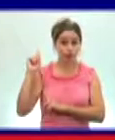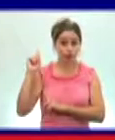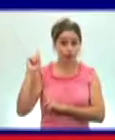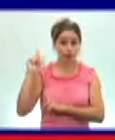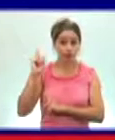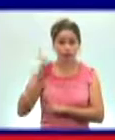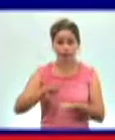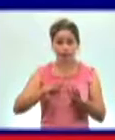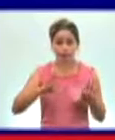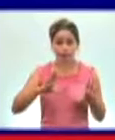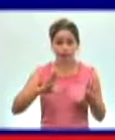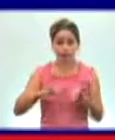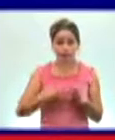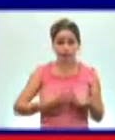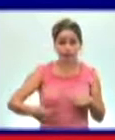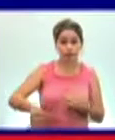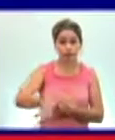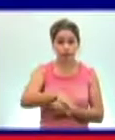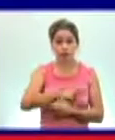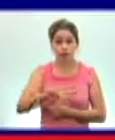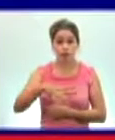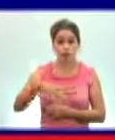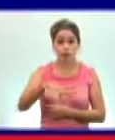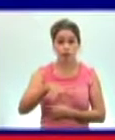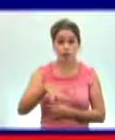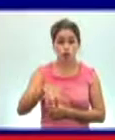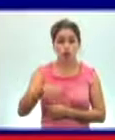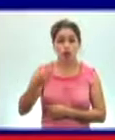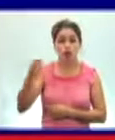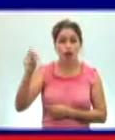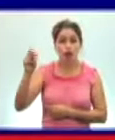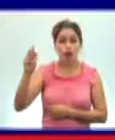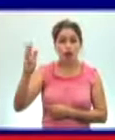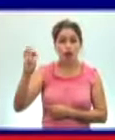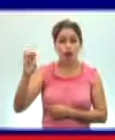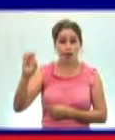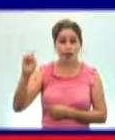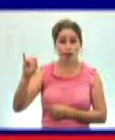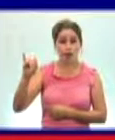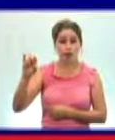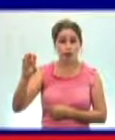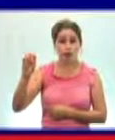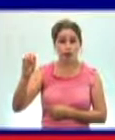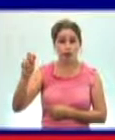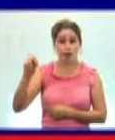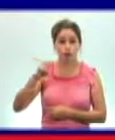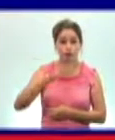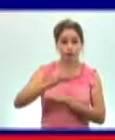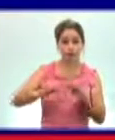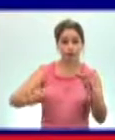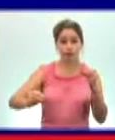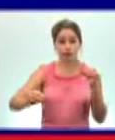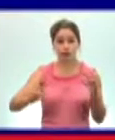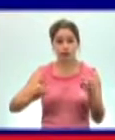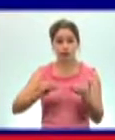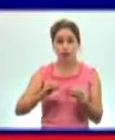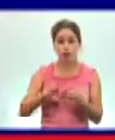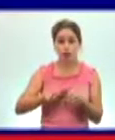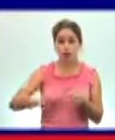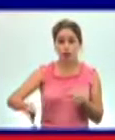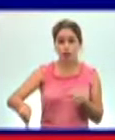se trasladó en términos motivacionales de un proceso de búsqueda de la independencia a un proceso